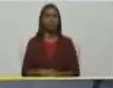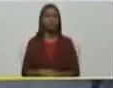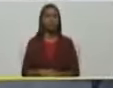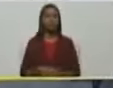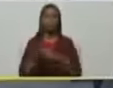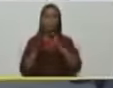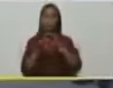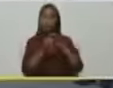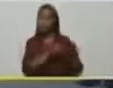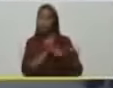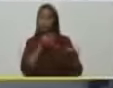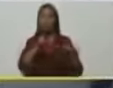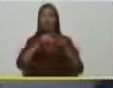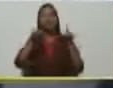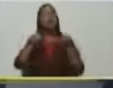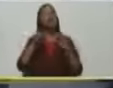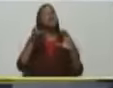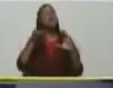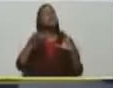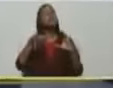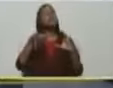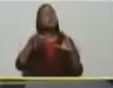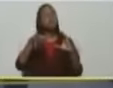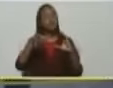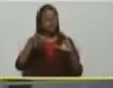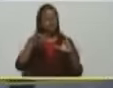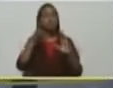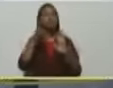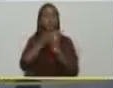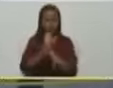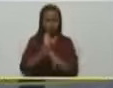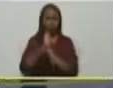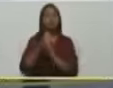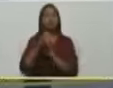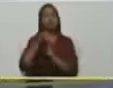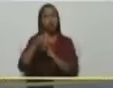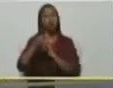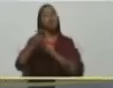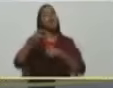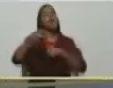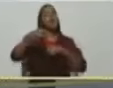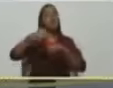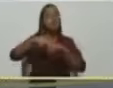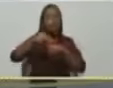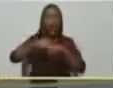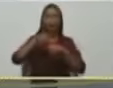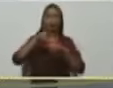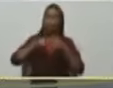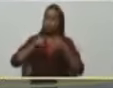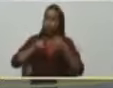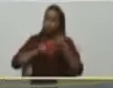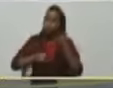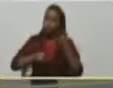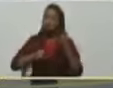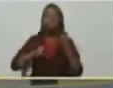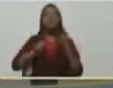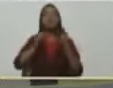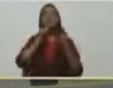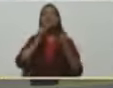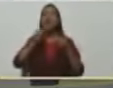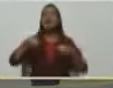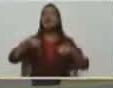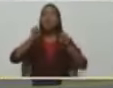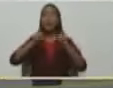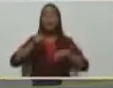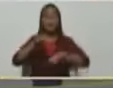de hidrocarburos gaseosos no asociados en el campo Cocuina de la plataforma del TANA. Firma,